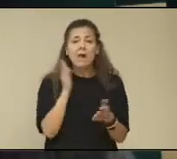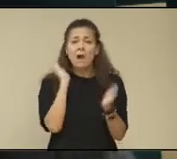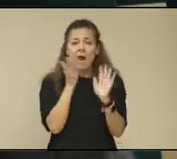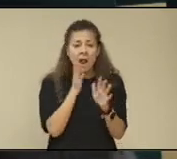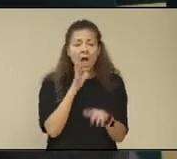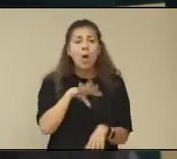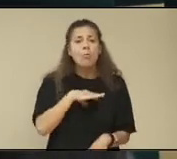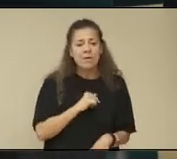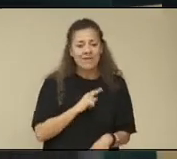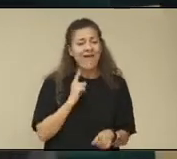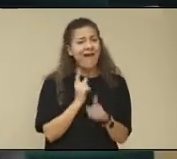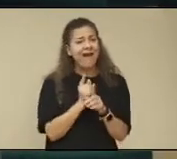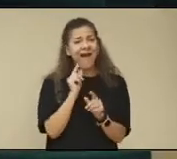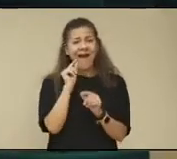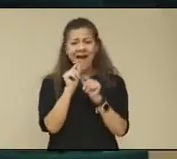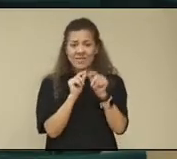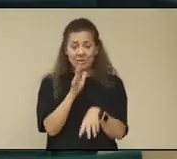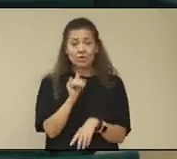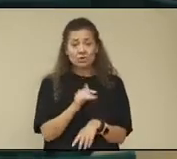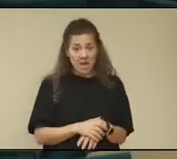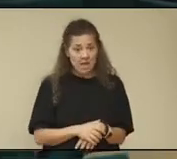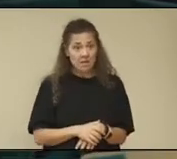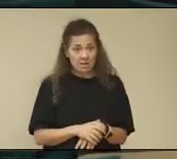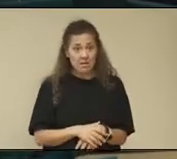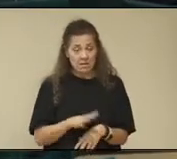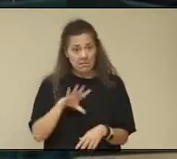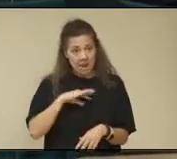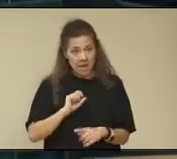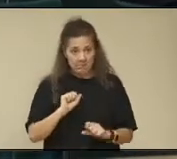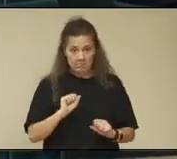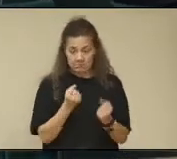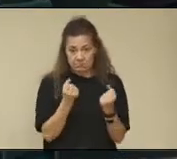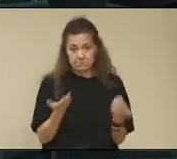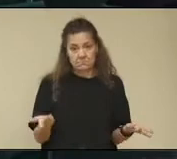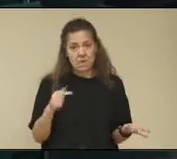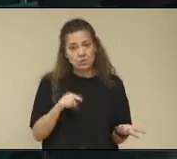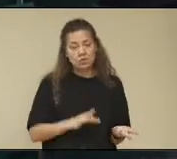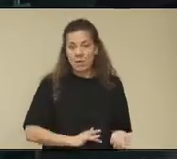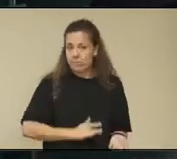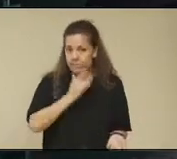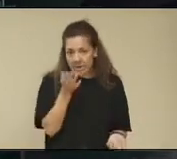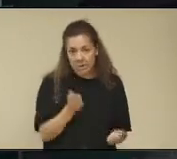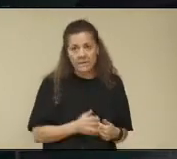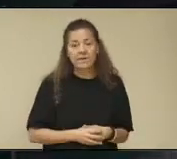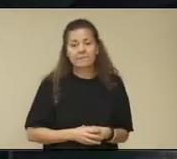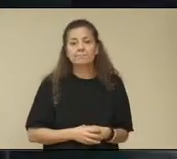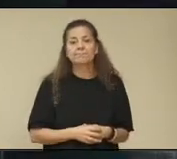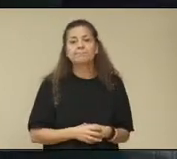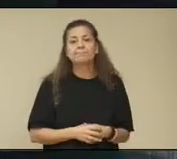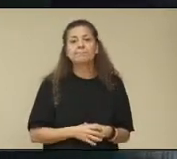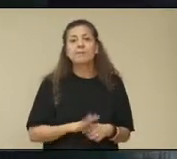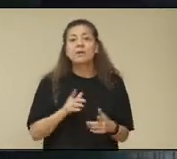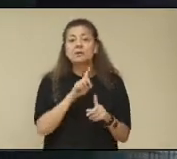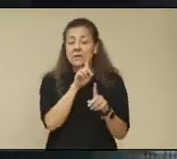tenemos antibióticos, aunque sea durante 6 años, para tratarlo. Entonces, tu pregunta es, chapó.